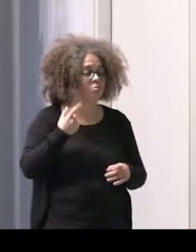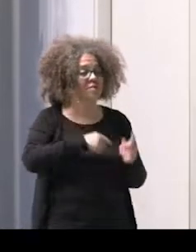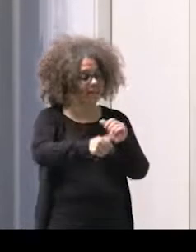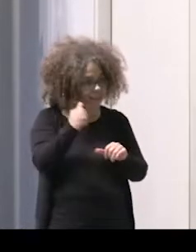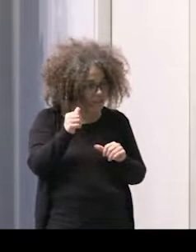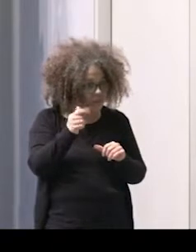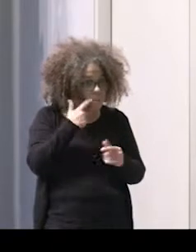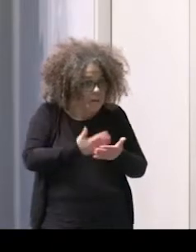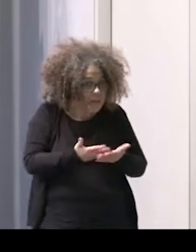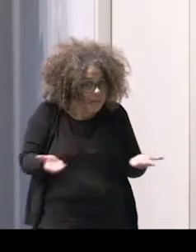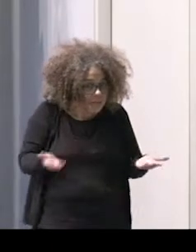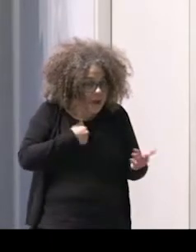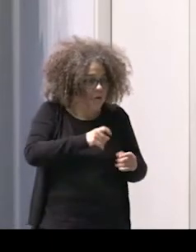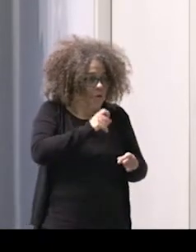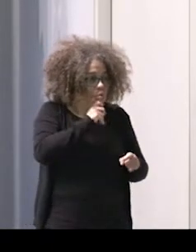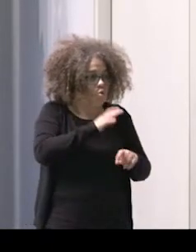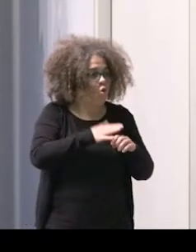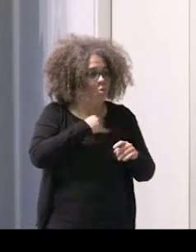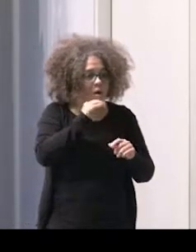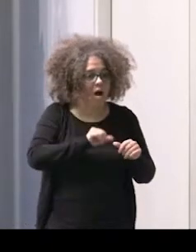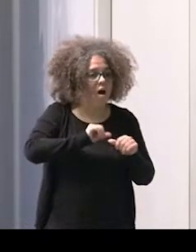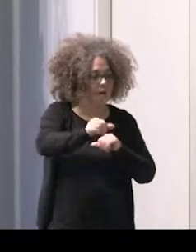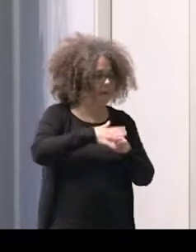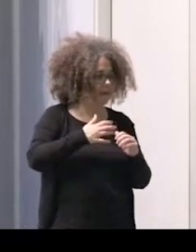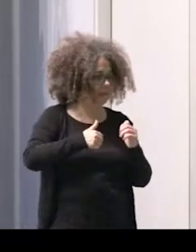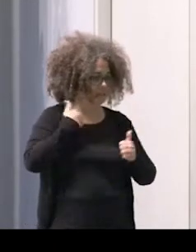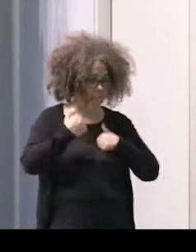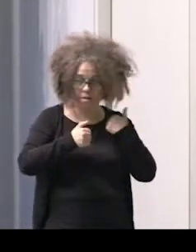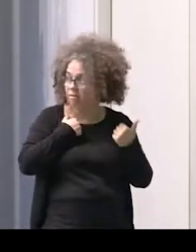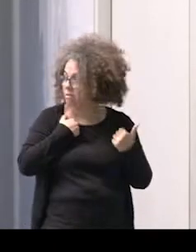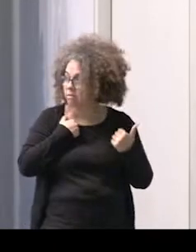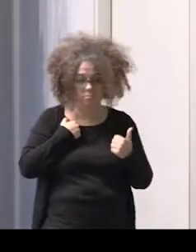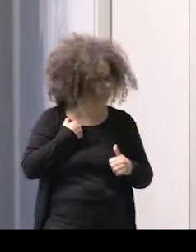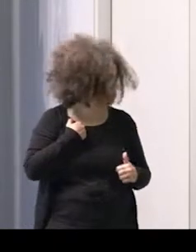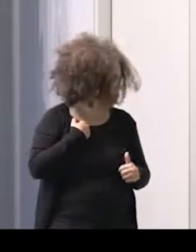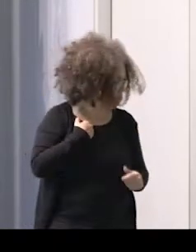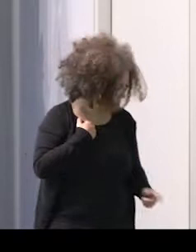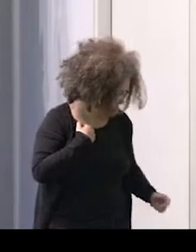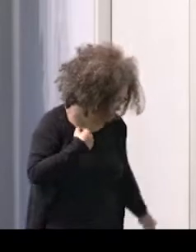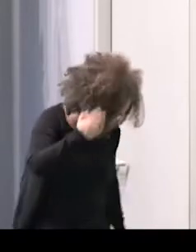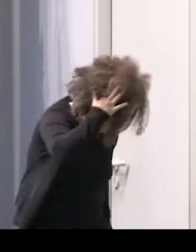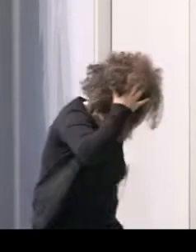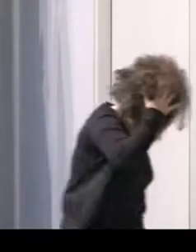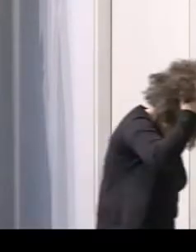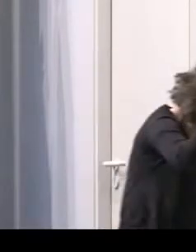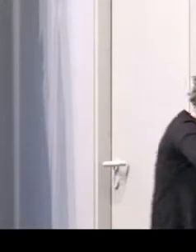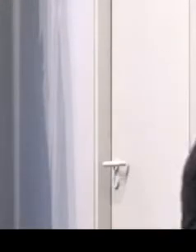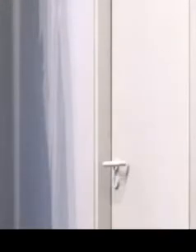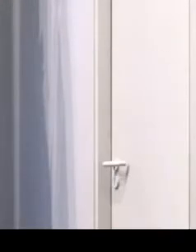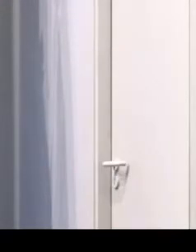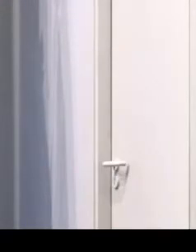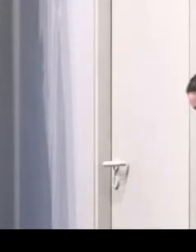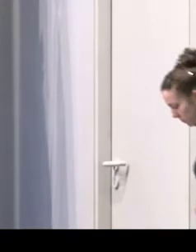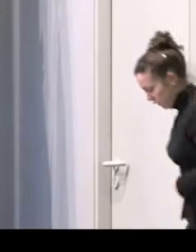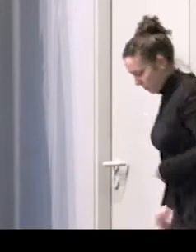es para demostrar cómo van a oír ahora las simulaciones. Ahora vamos a recrear una situación en la que hay 2 personas hablándome a mí, que soy el usuario de